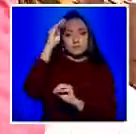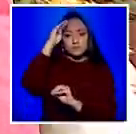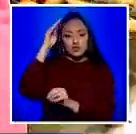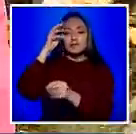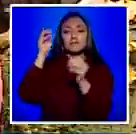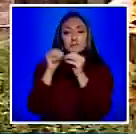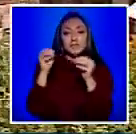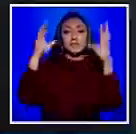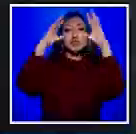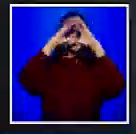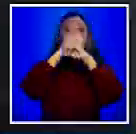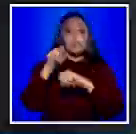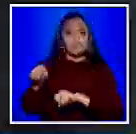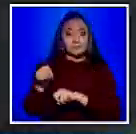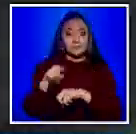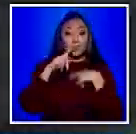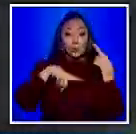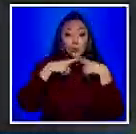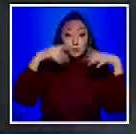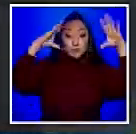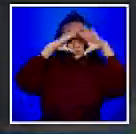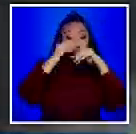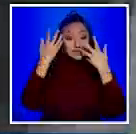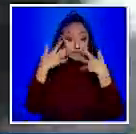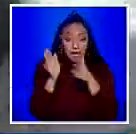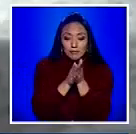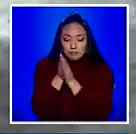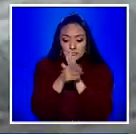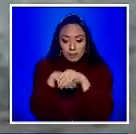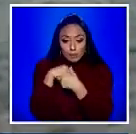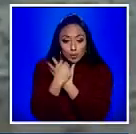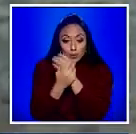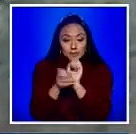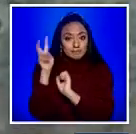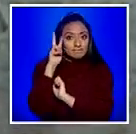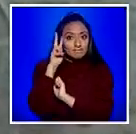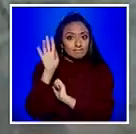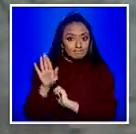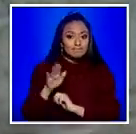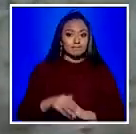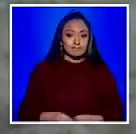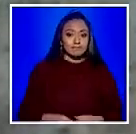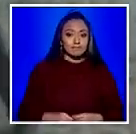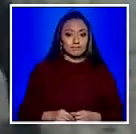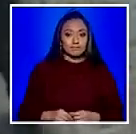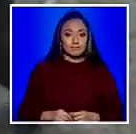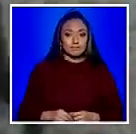en horas de la noche cuando aprovechan el estado decepción para hacer de las suyas